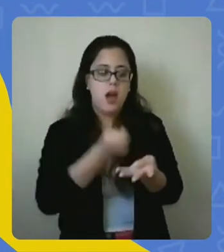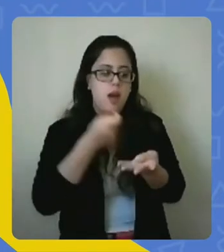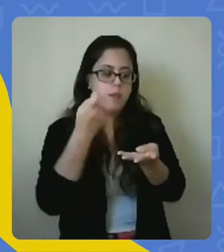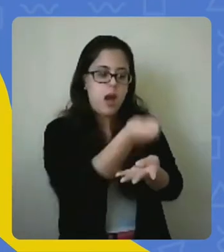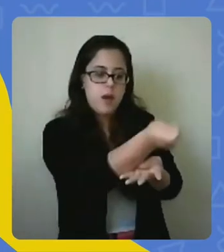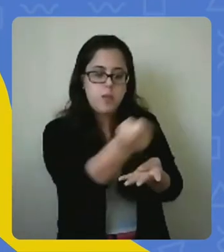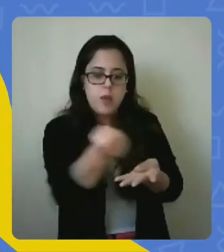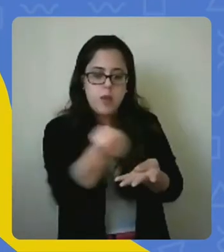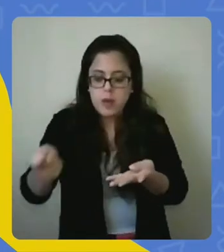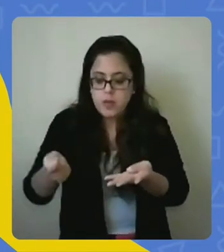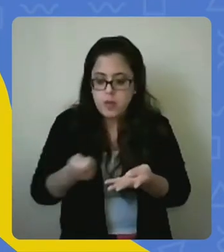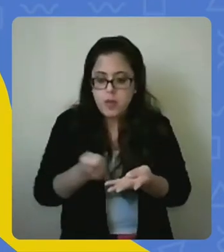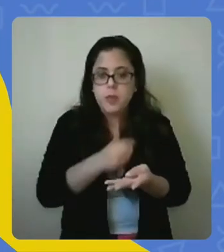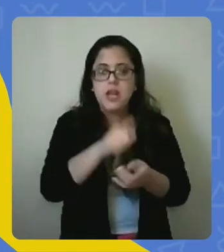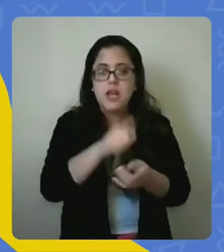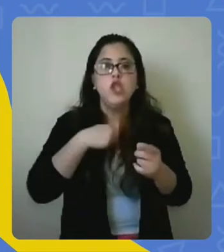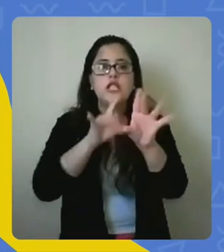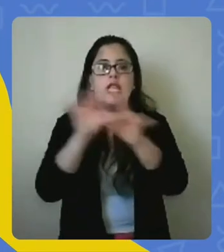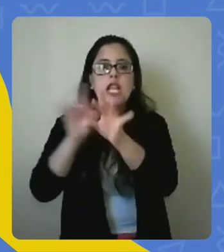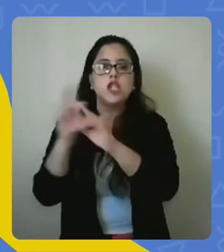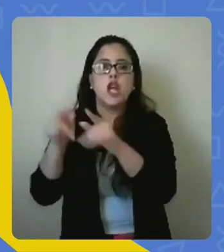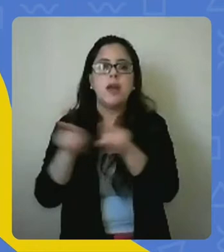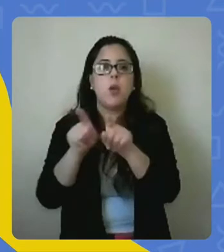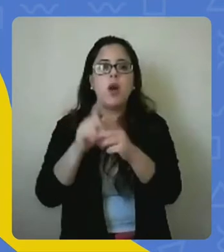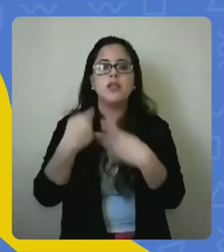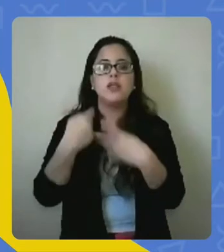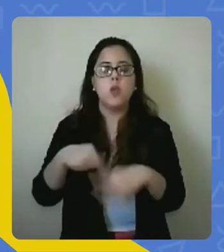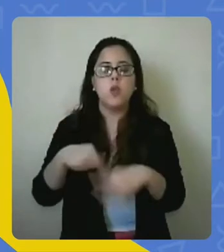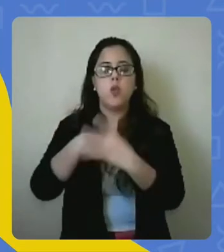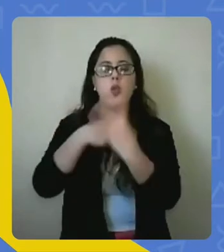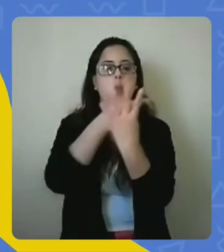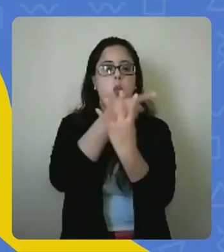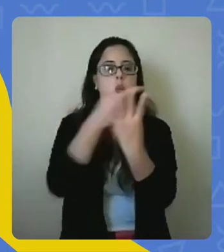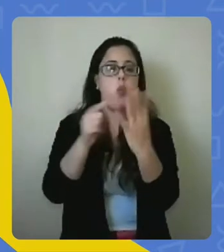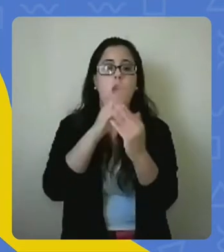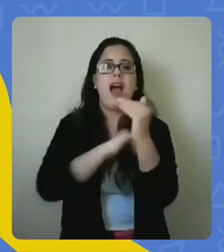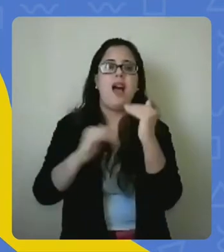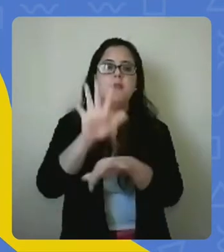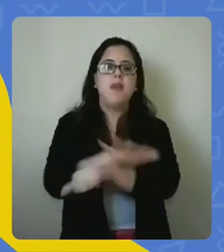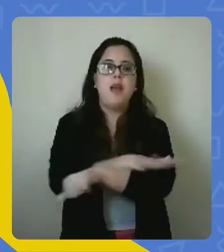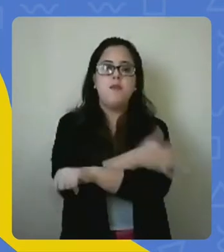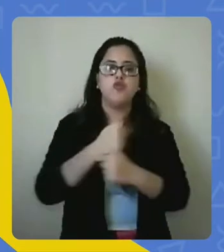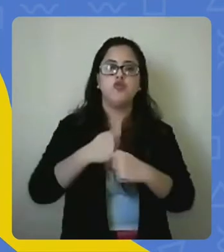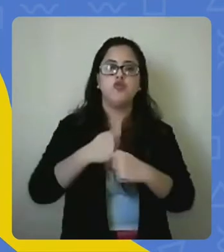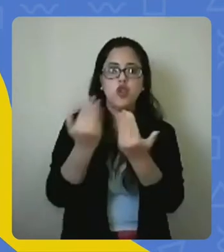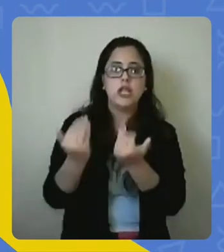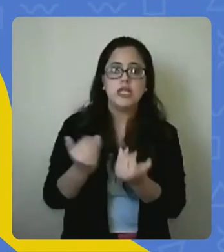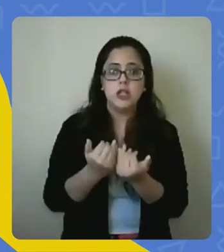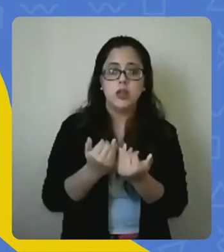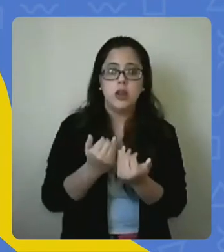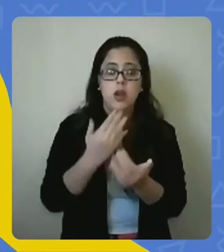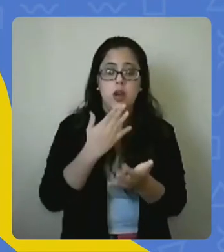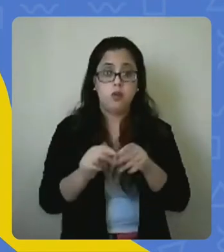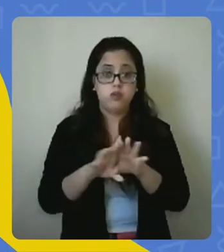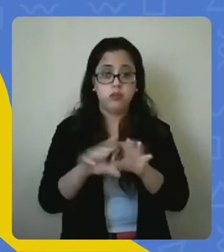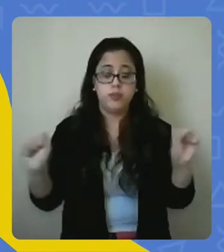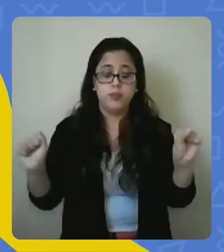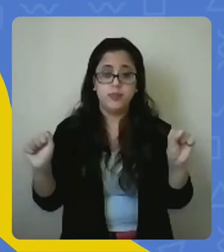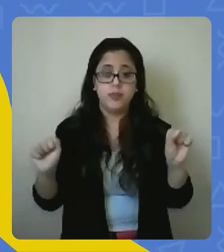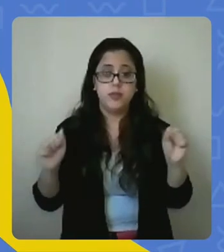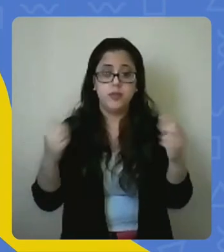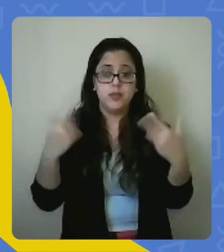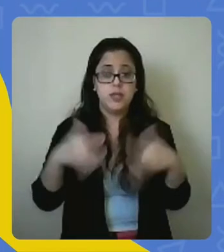y voy seleccionando para poder tener las cuatro cartas de la misma emoción que necesito. Una vez que armo la